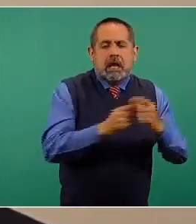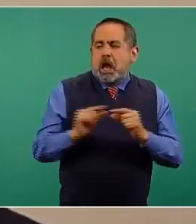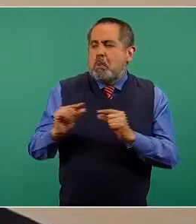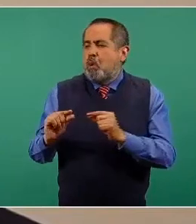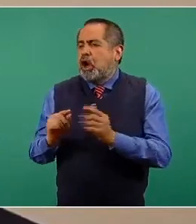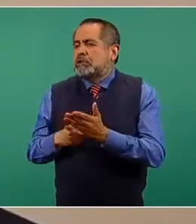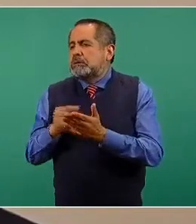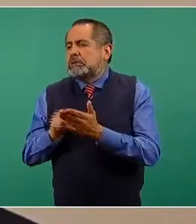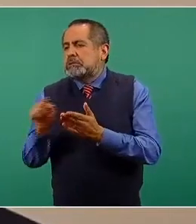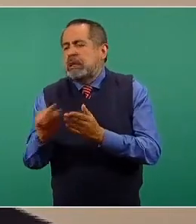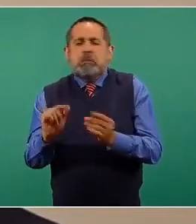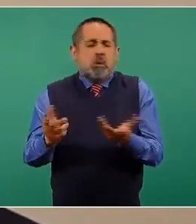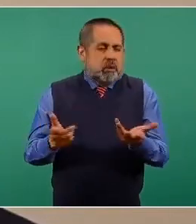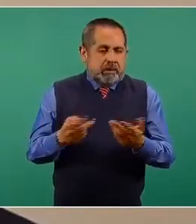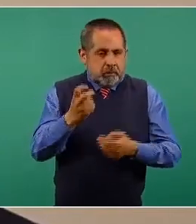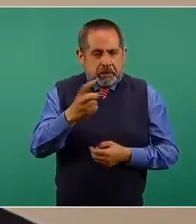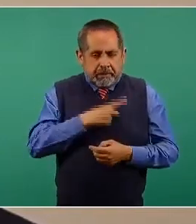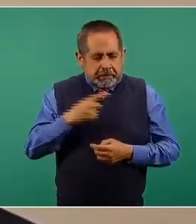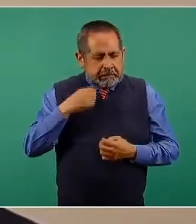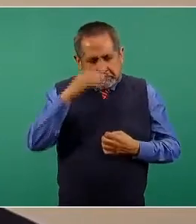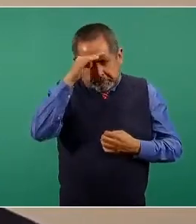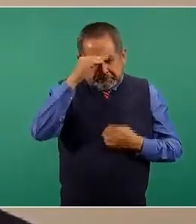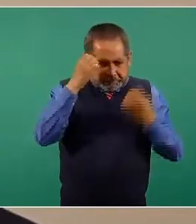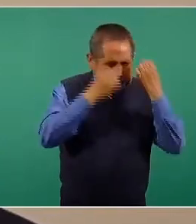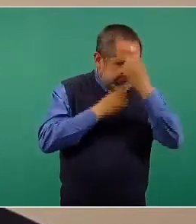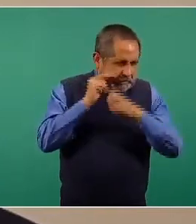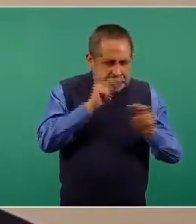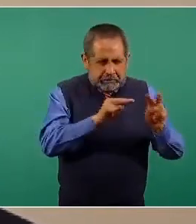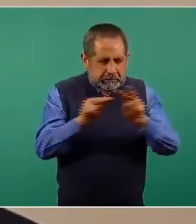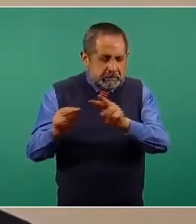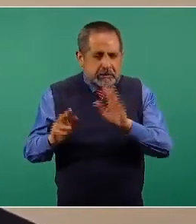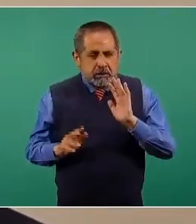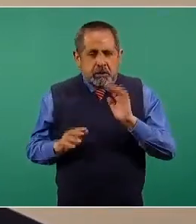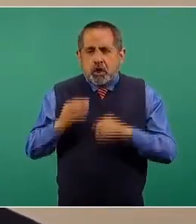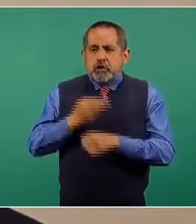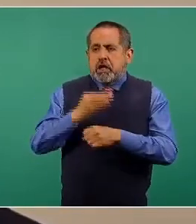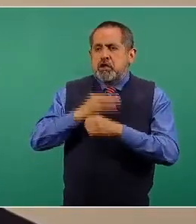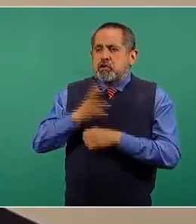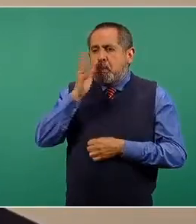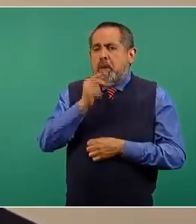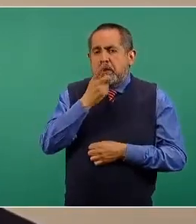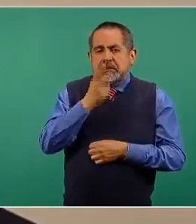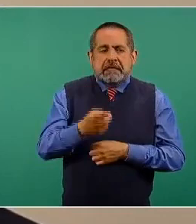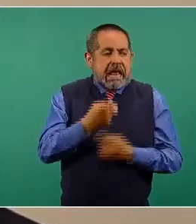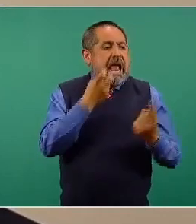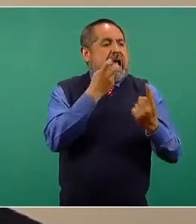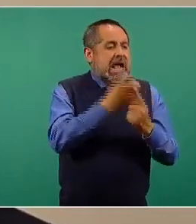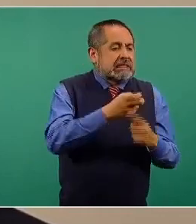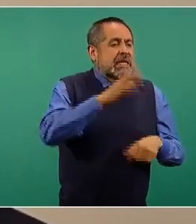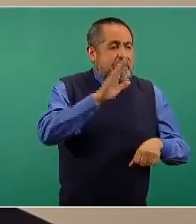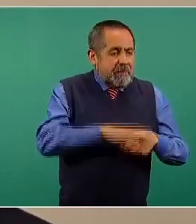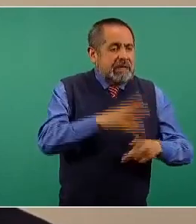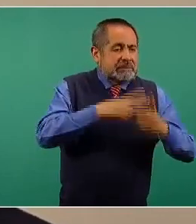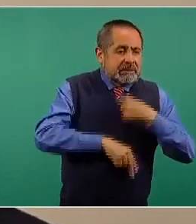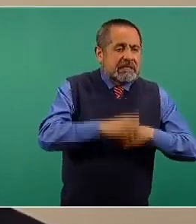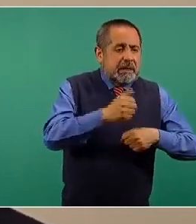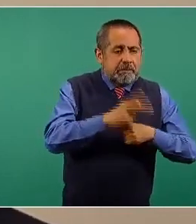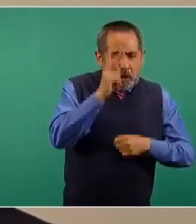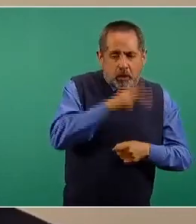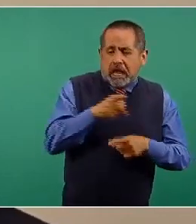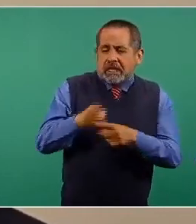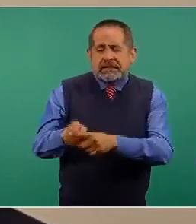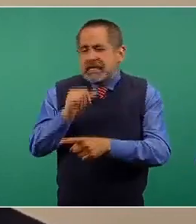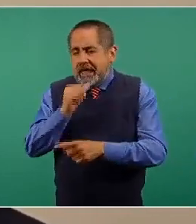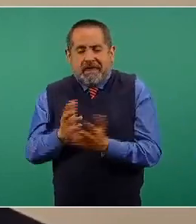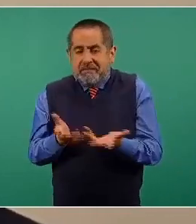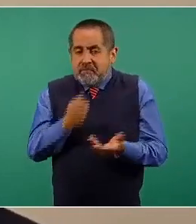que tendremos que continuar observando, o sea, no lo podemos decir todavía con evidencia en este momento, sino que en la medida que